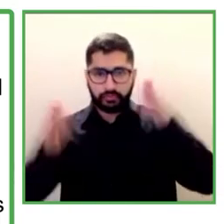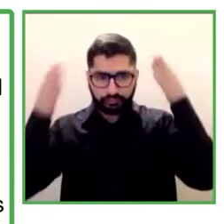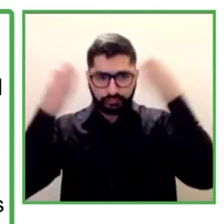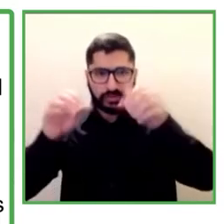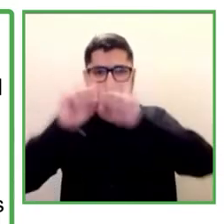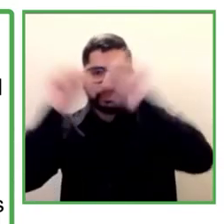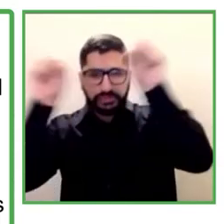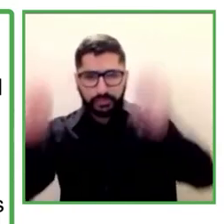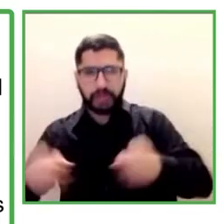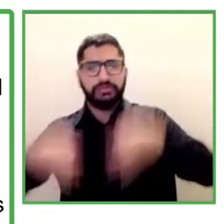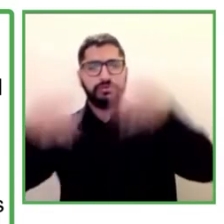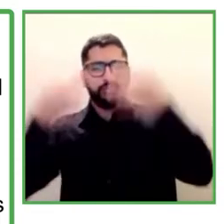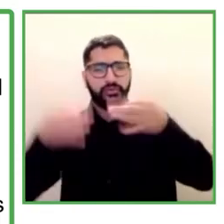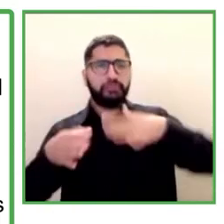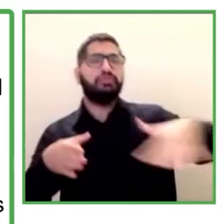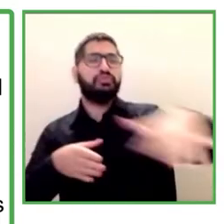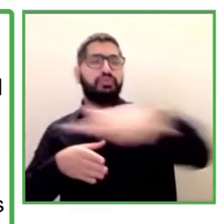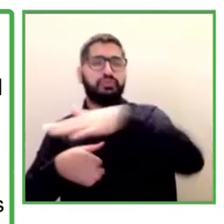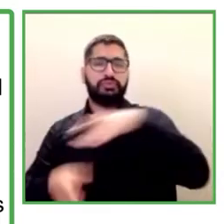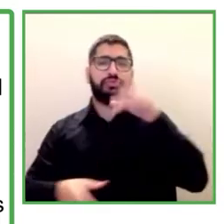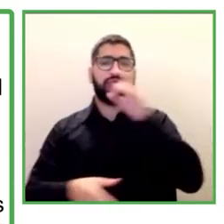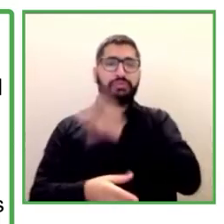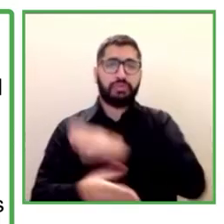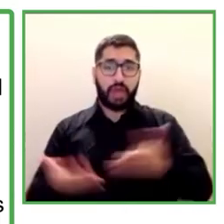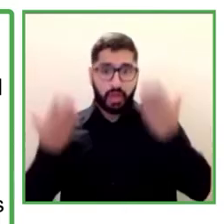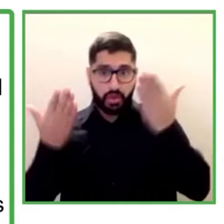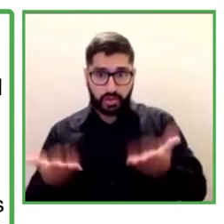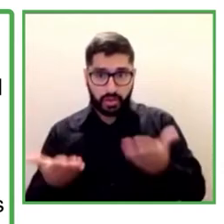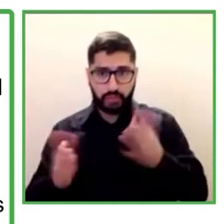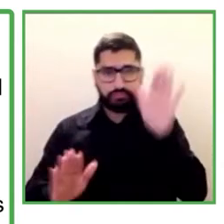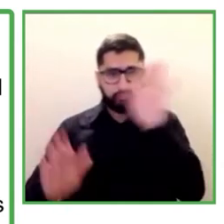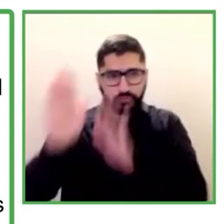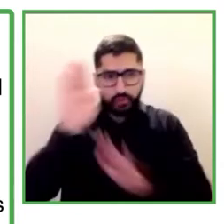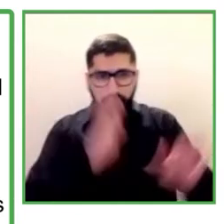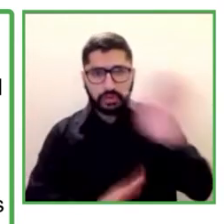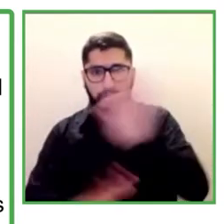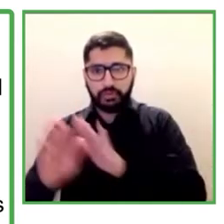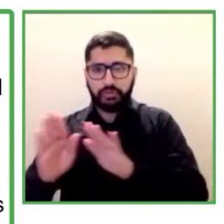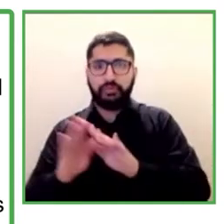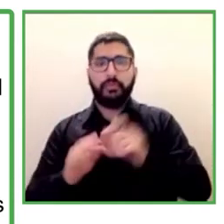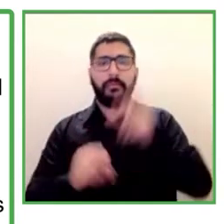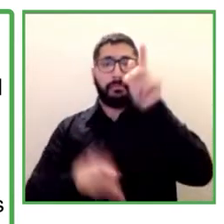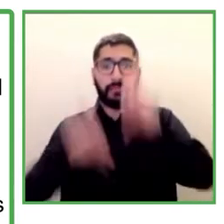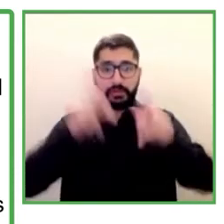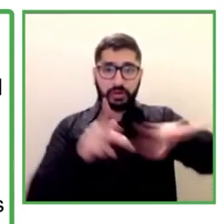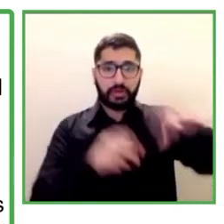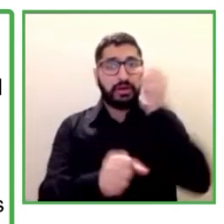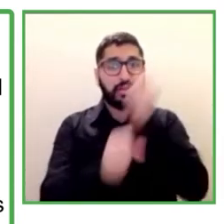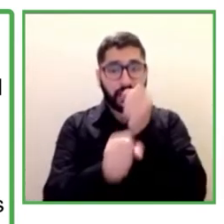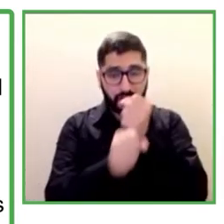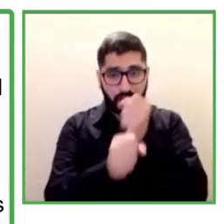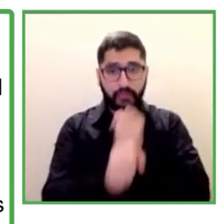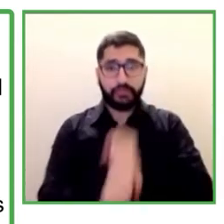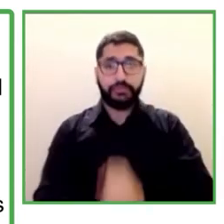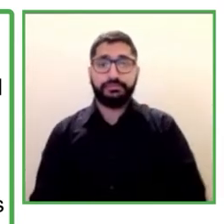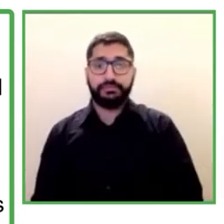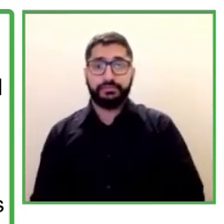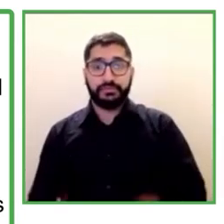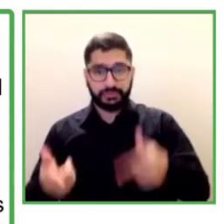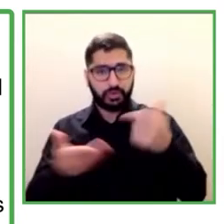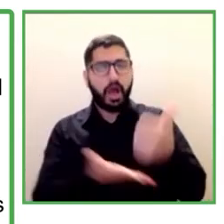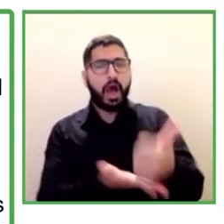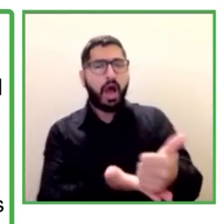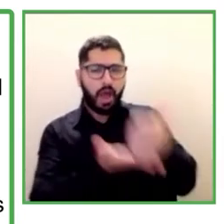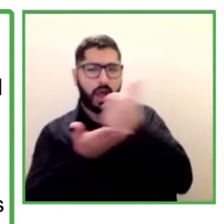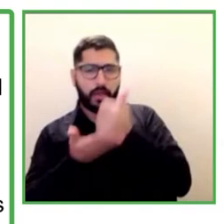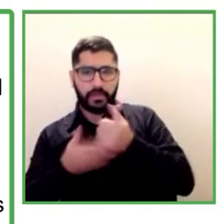los trabajadores ha sido nuestra razón de existir y nuestro objetivo esencialmente es entregar protección a los